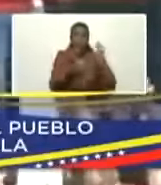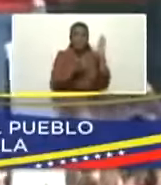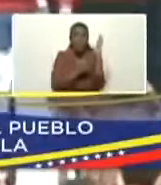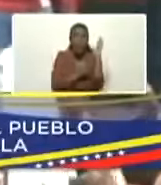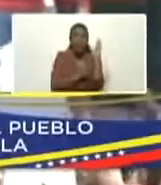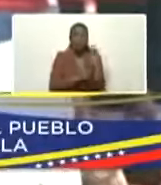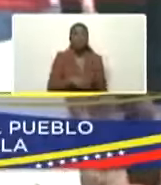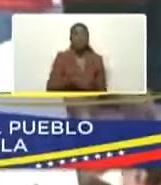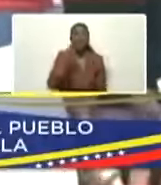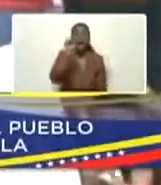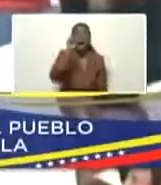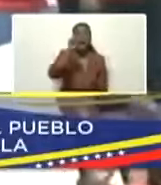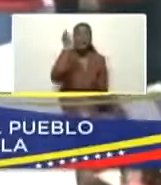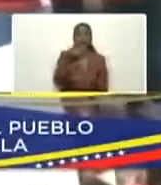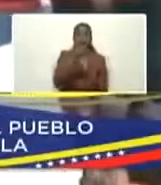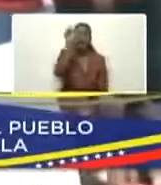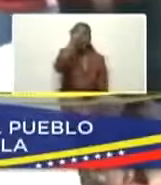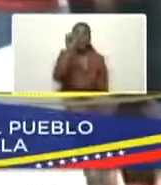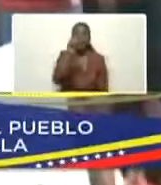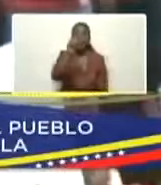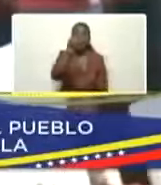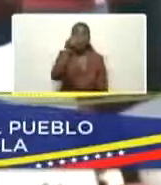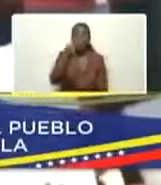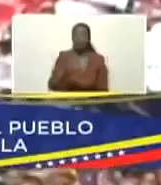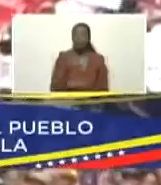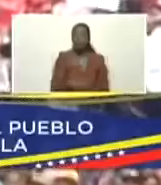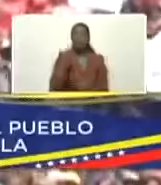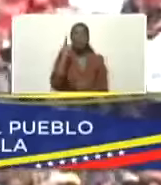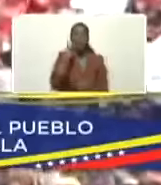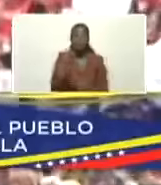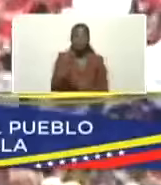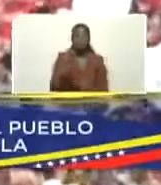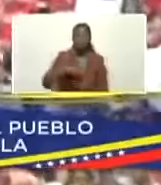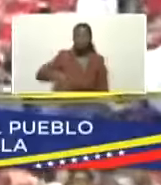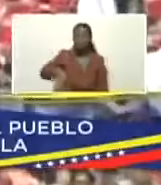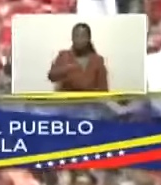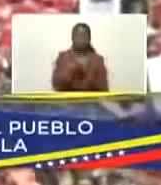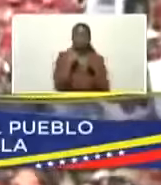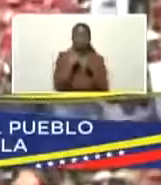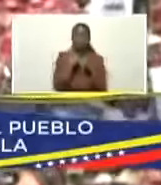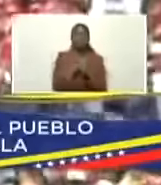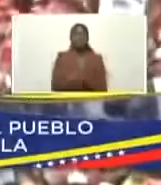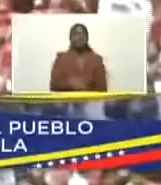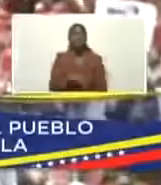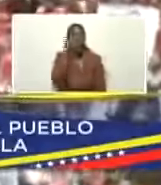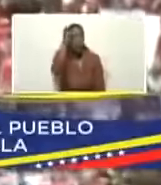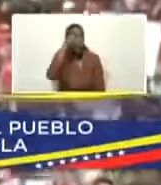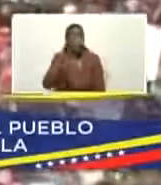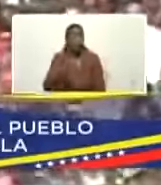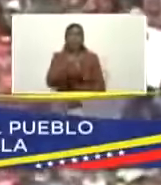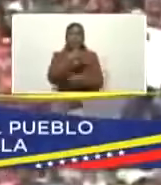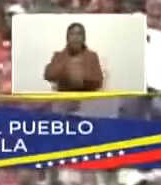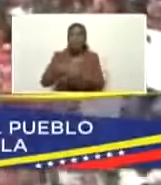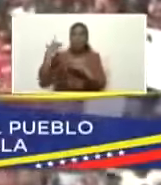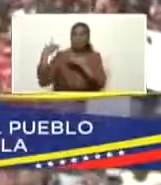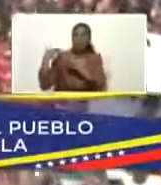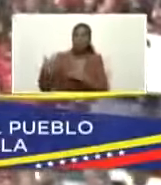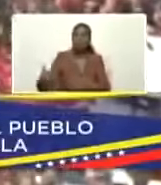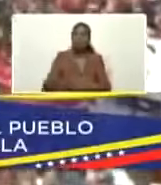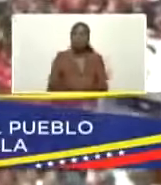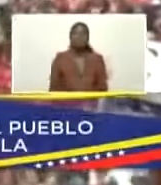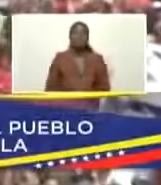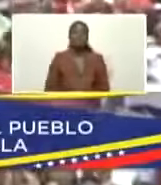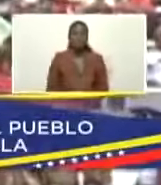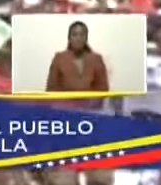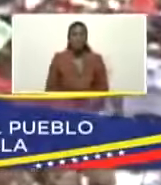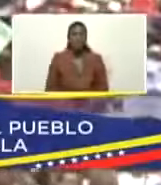parroquia Anasoto allá. Mi saludo a la gente de la parroquia Anasoto. El pueblo está en la calle.